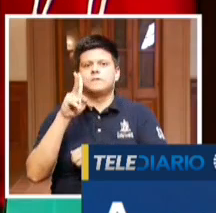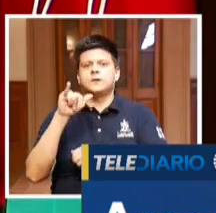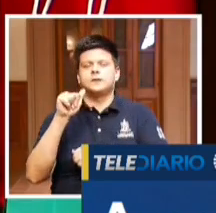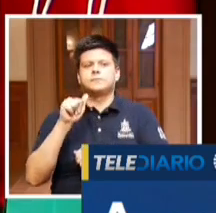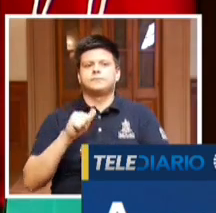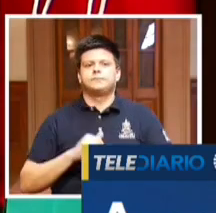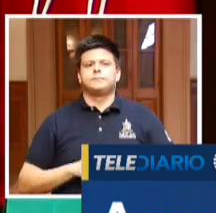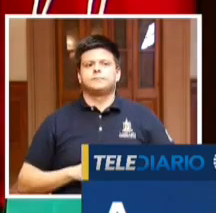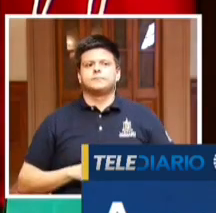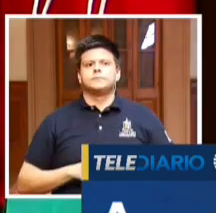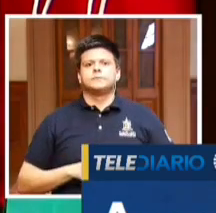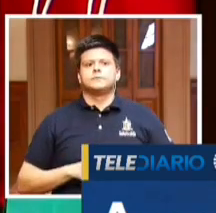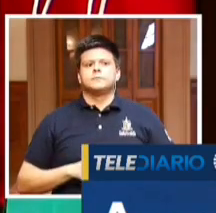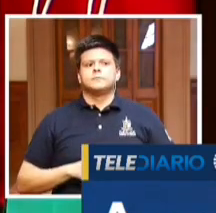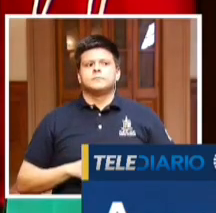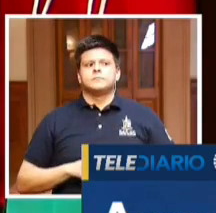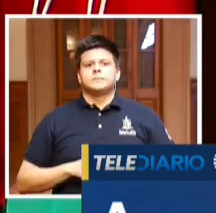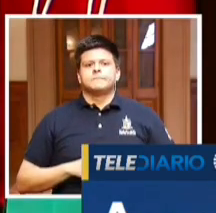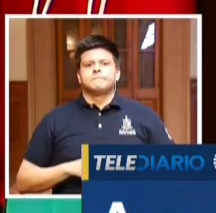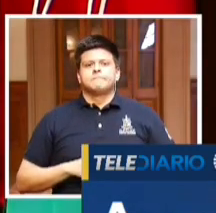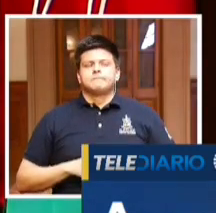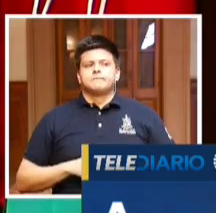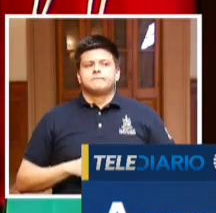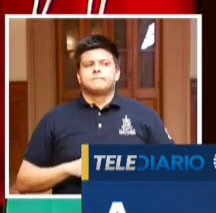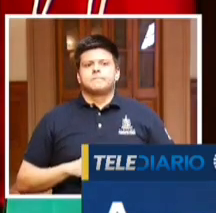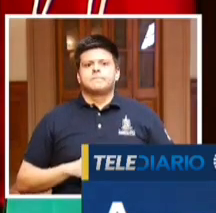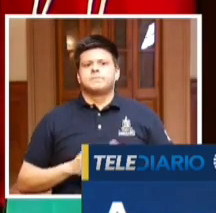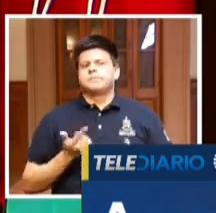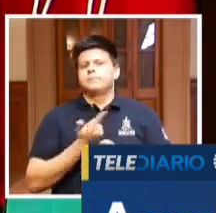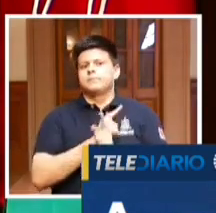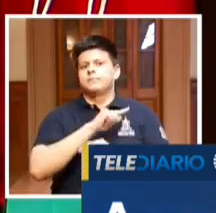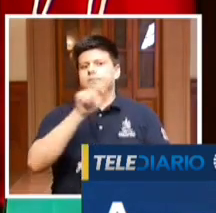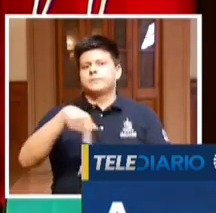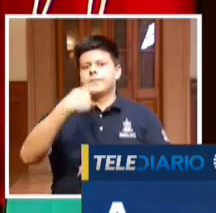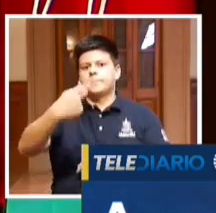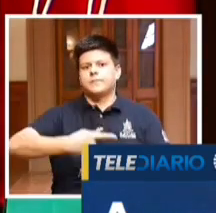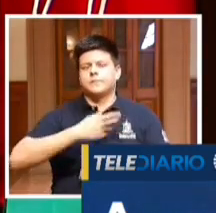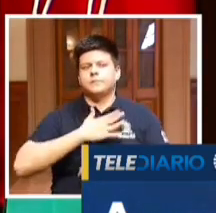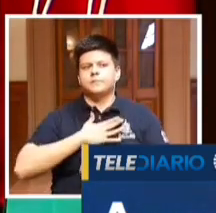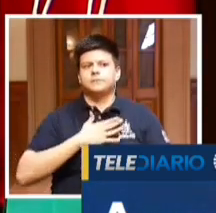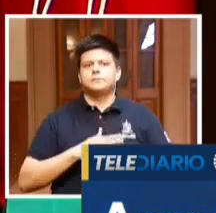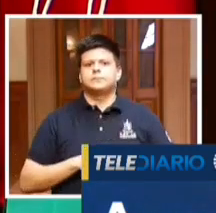Estoy a sus órdenes para preguntas.